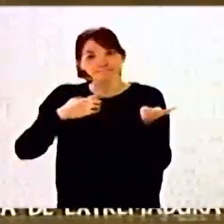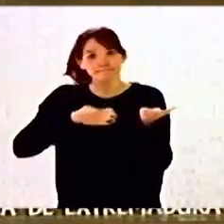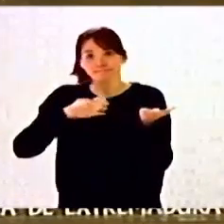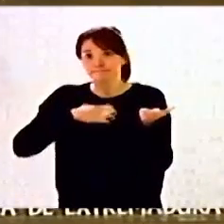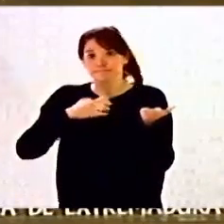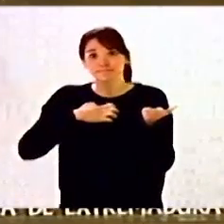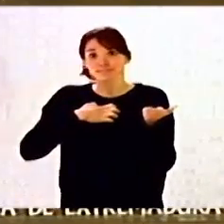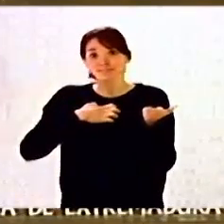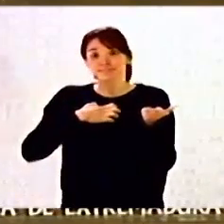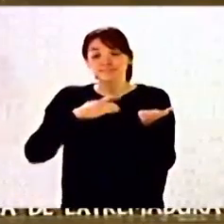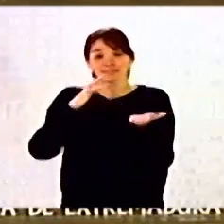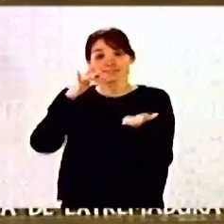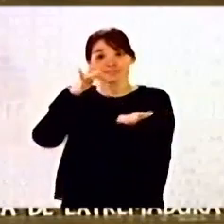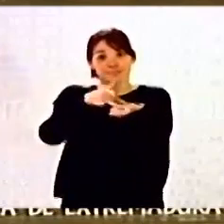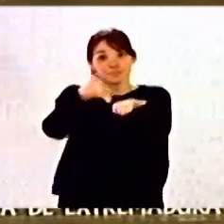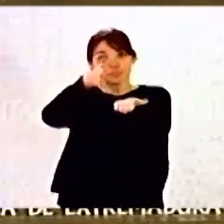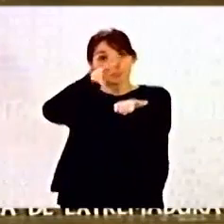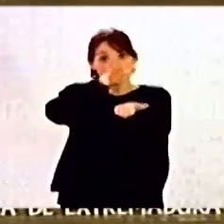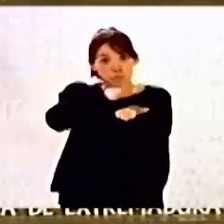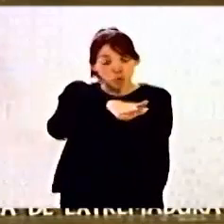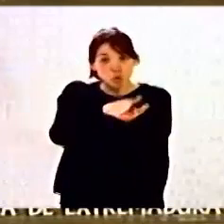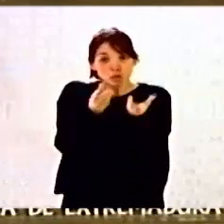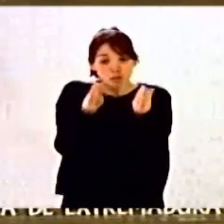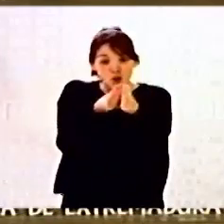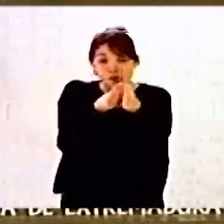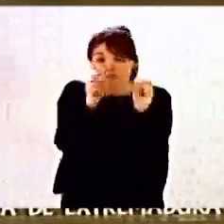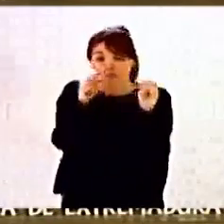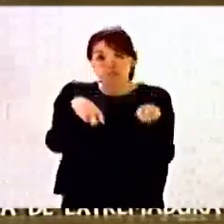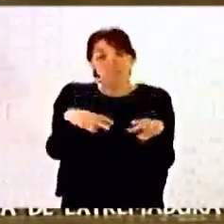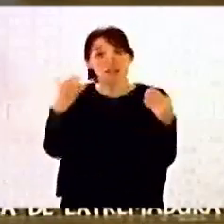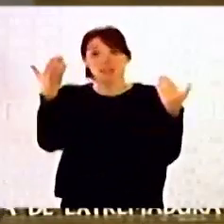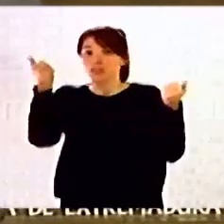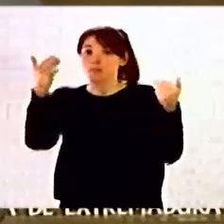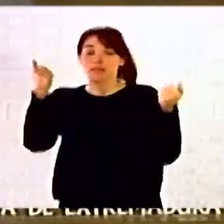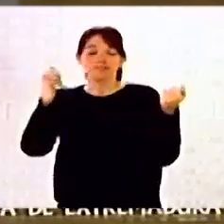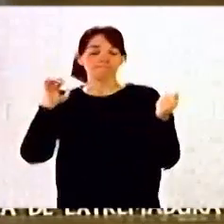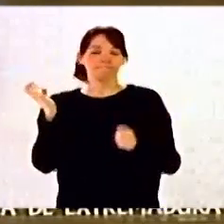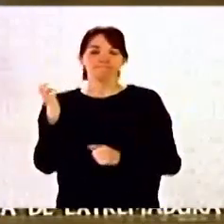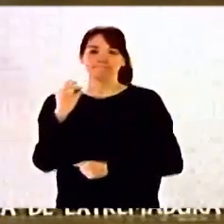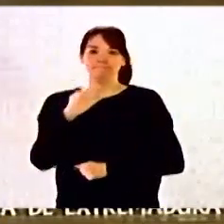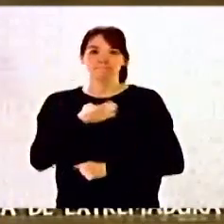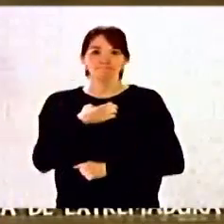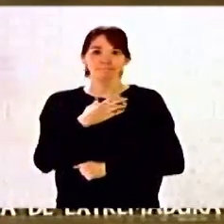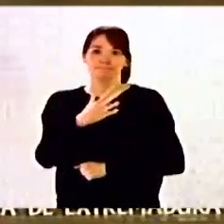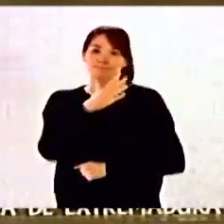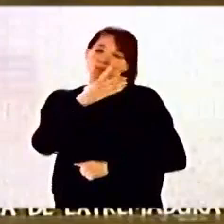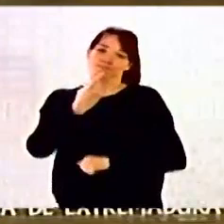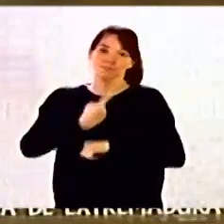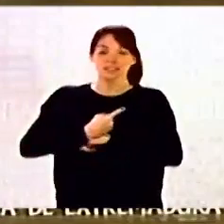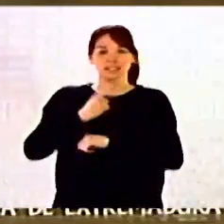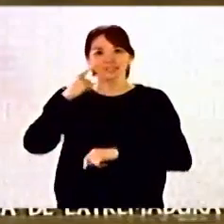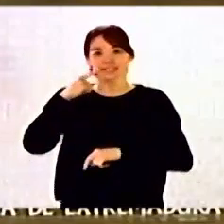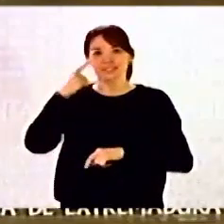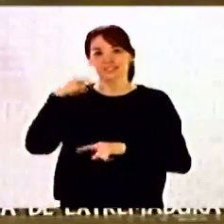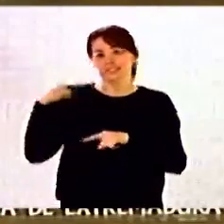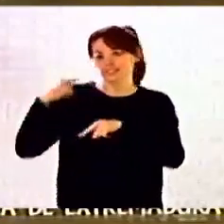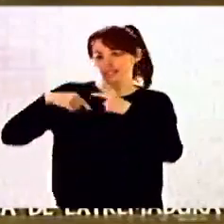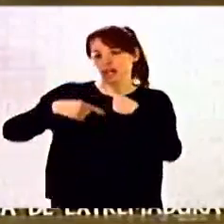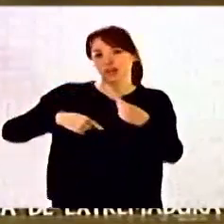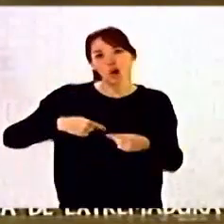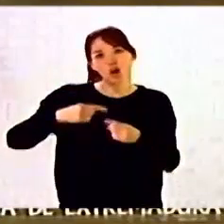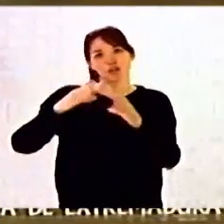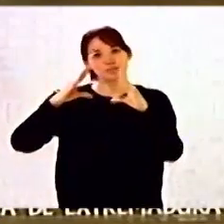ni en el momento de su fallecimiento ni los hemos podido despedir como es nuestra tradición, con el respeto y con el